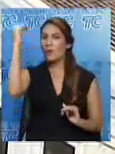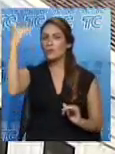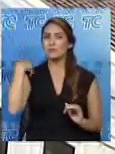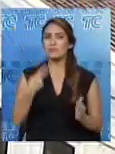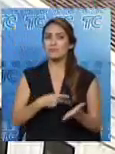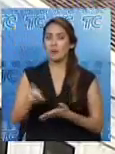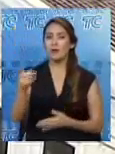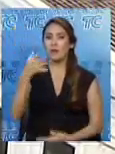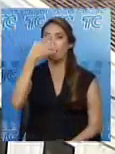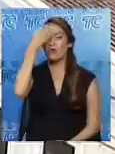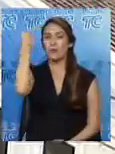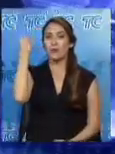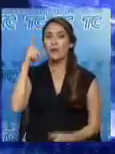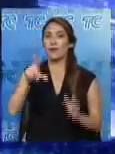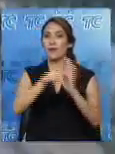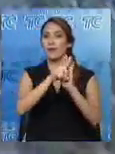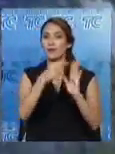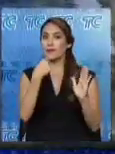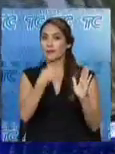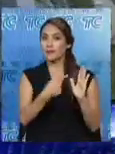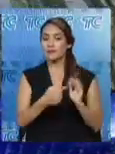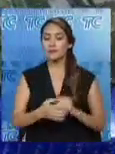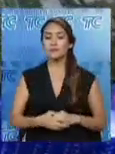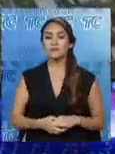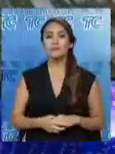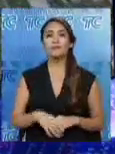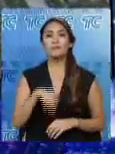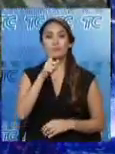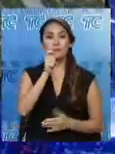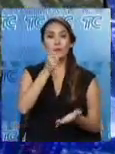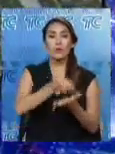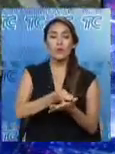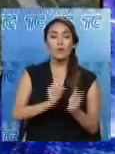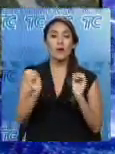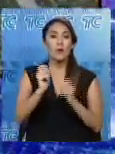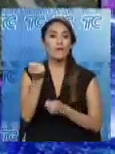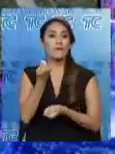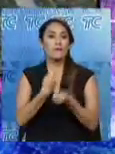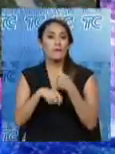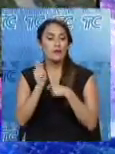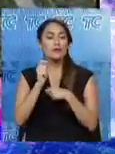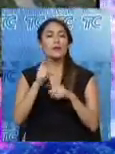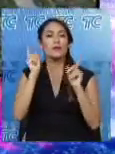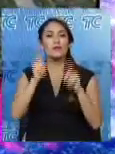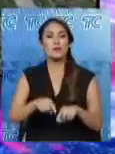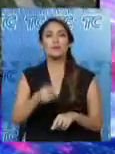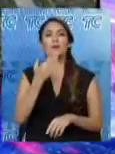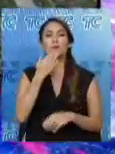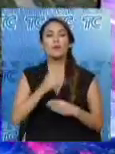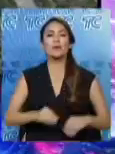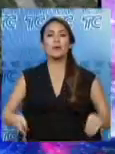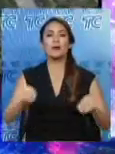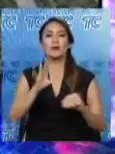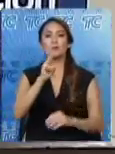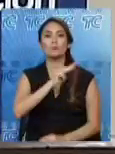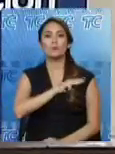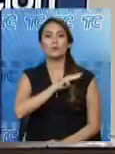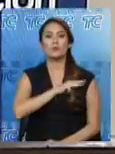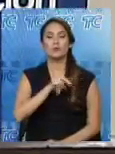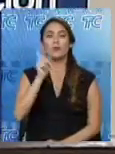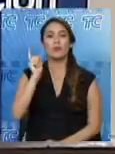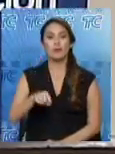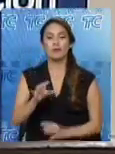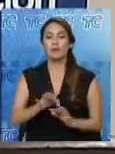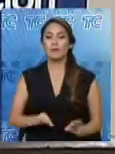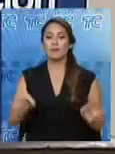ISFA olvidaron observar la ley que establece que para comprar o vender un bien público se debe tomar como referencia el avalúo de cada municipio. Y por